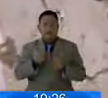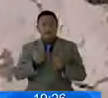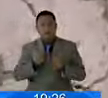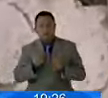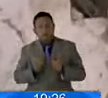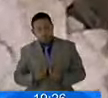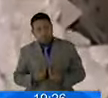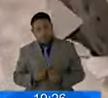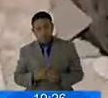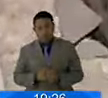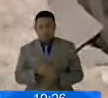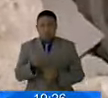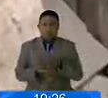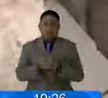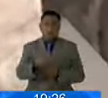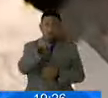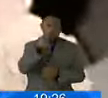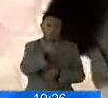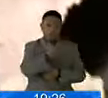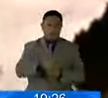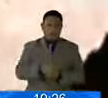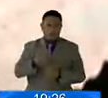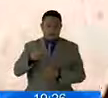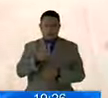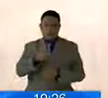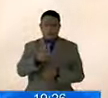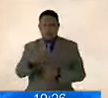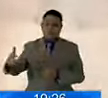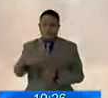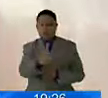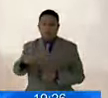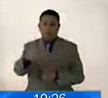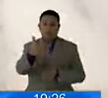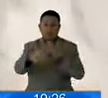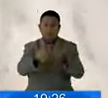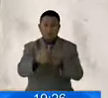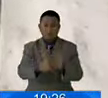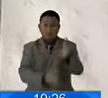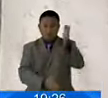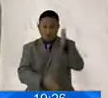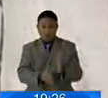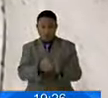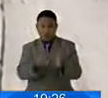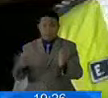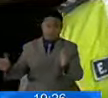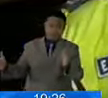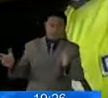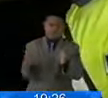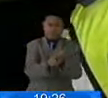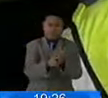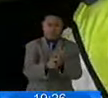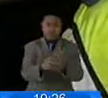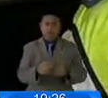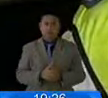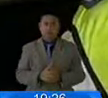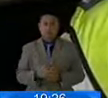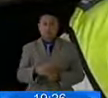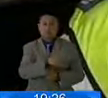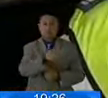Se presume que el conductor ha perdido pista y luego se ha estrellado contra el hospital de neurociencias, donde ustedes